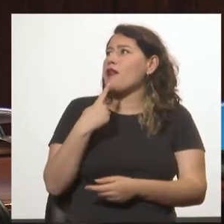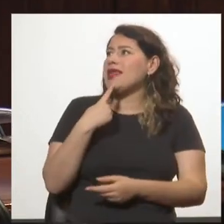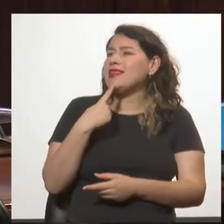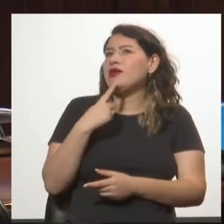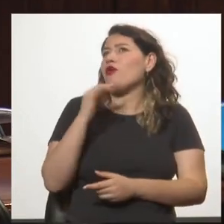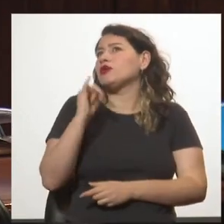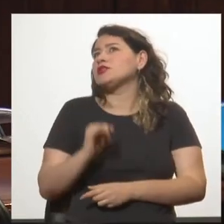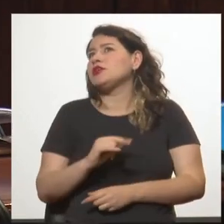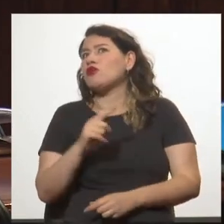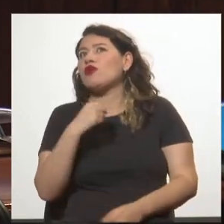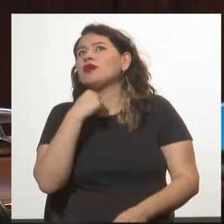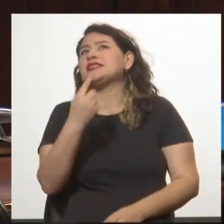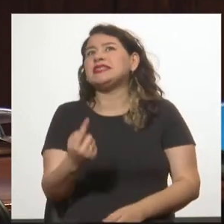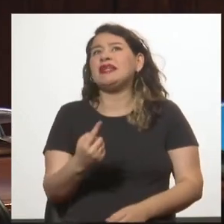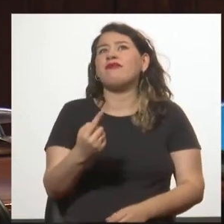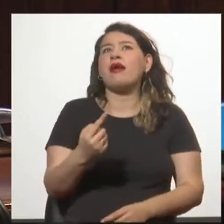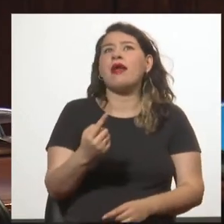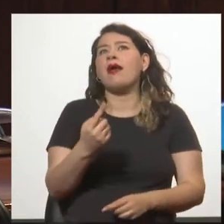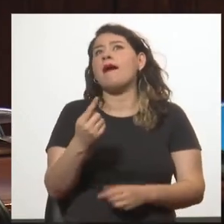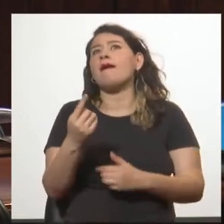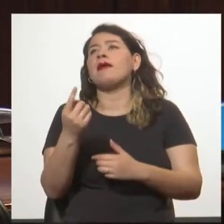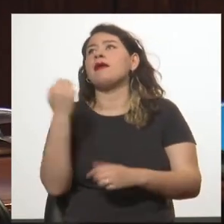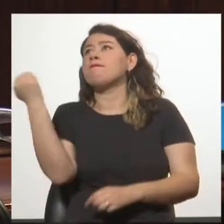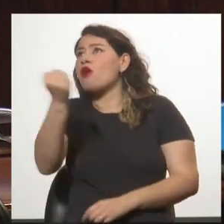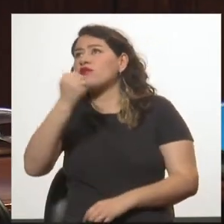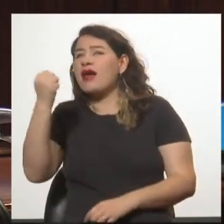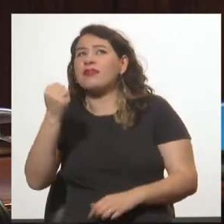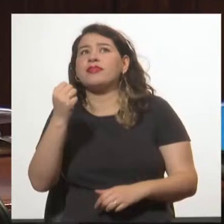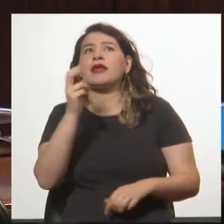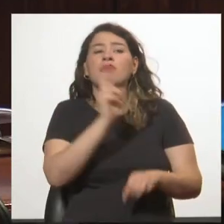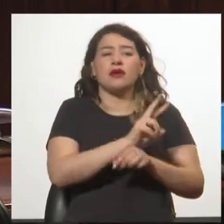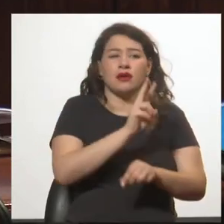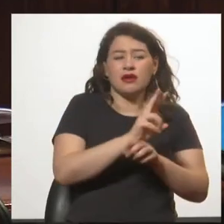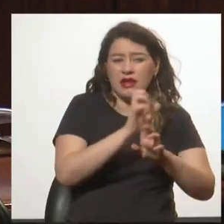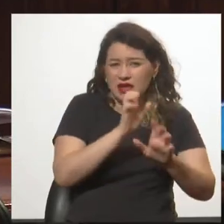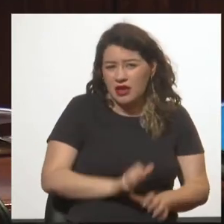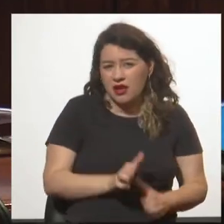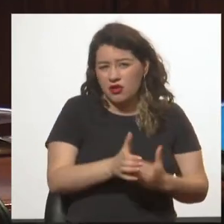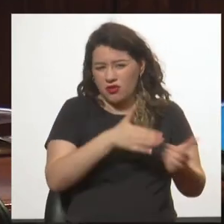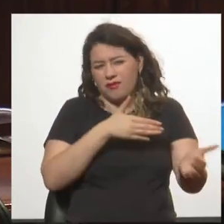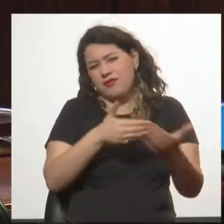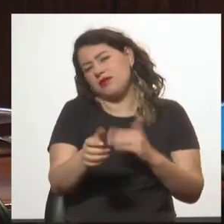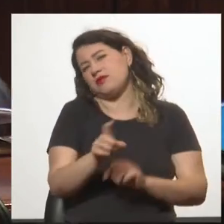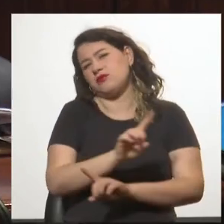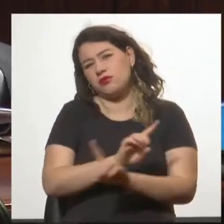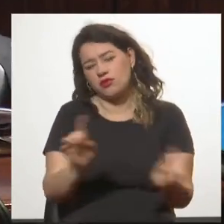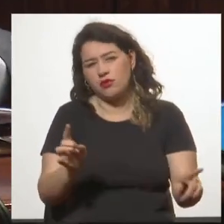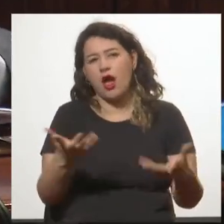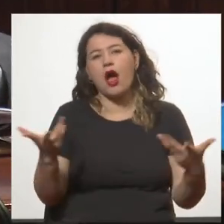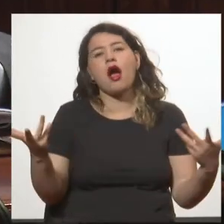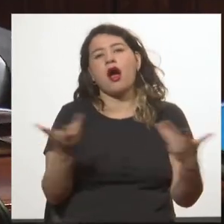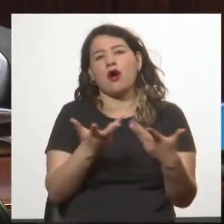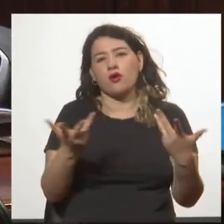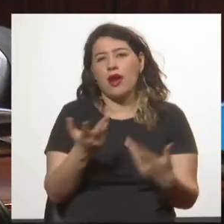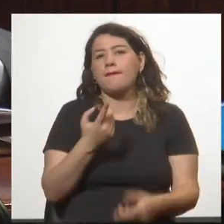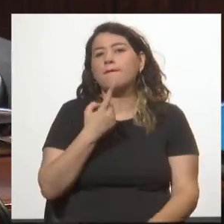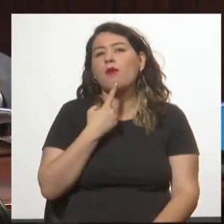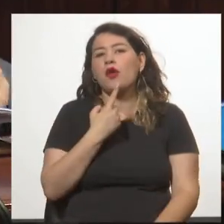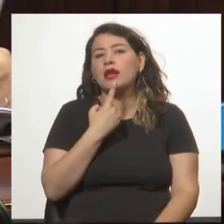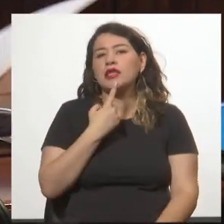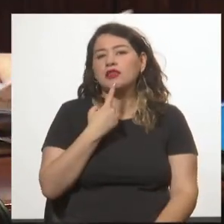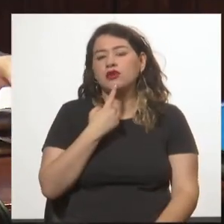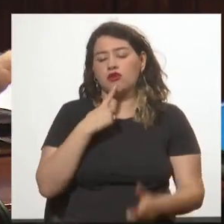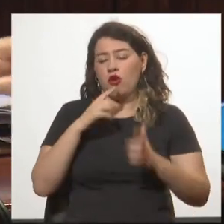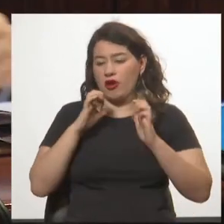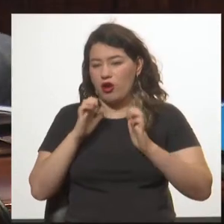del interés nacional y la defensa de la legalidad y la ética ahora lo político sobre lo